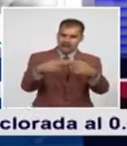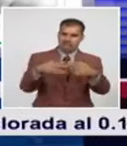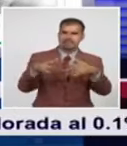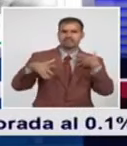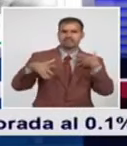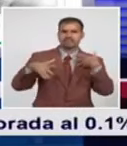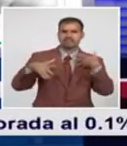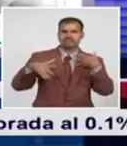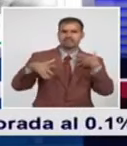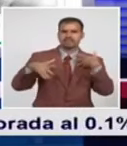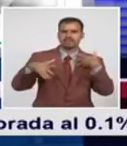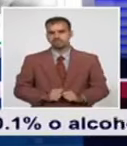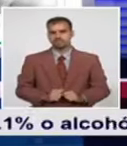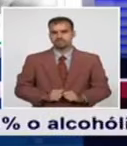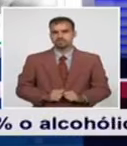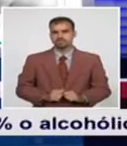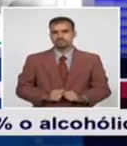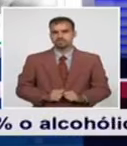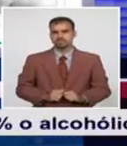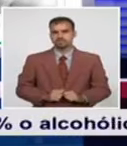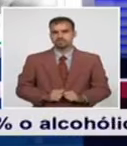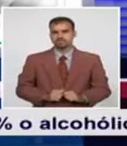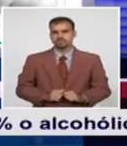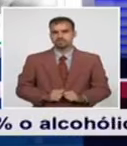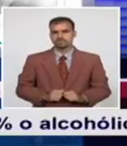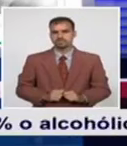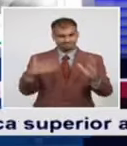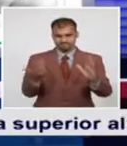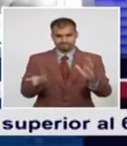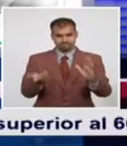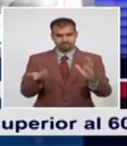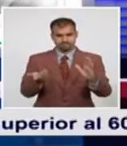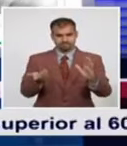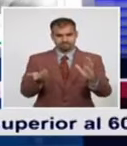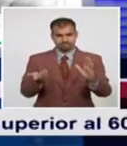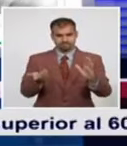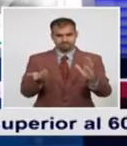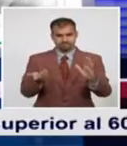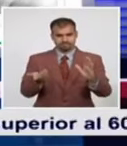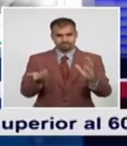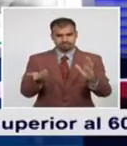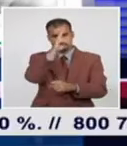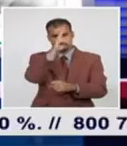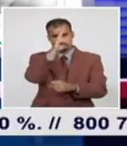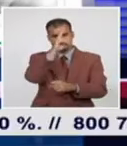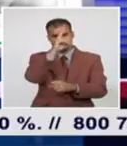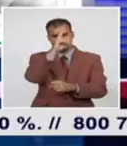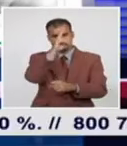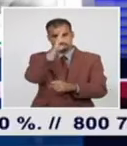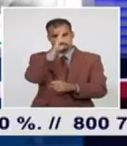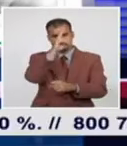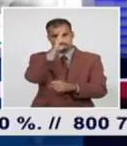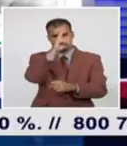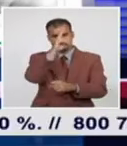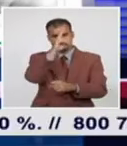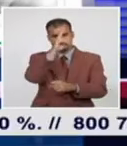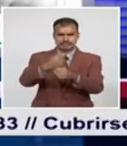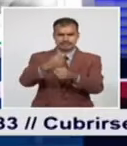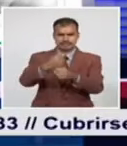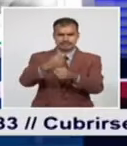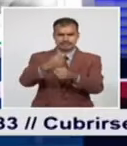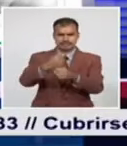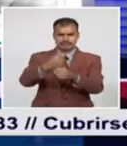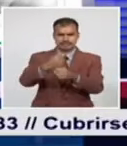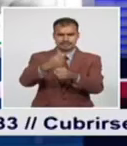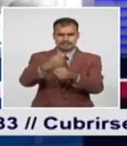esta jornada de manera especial a los trabajadores de la salud y de la ciencia por su consagración y aporte en el enfrentamiento a la